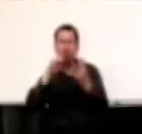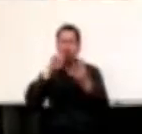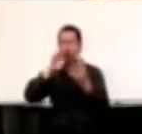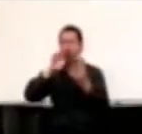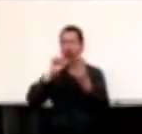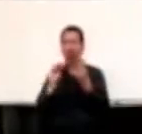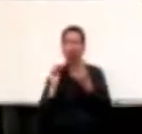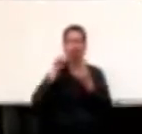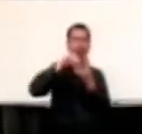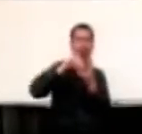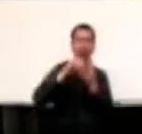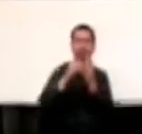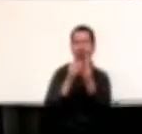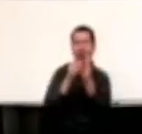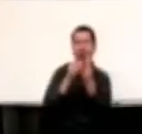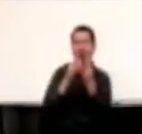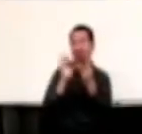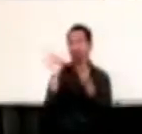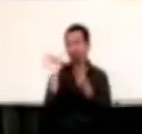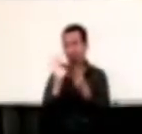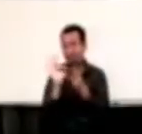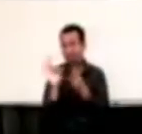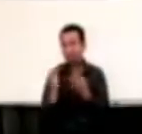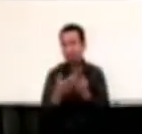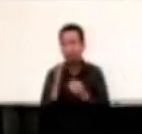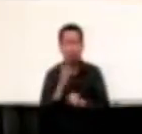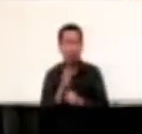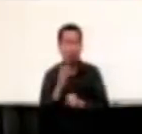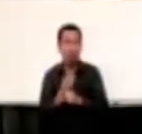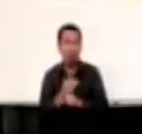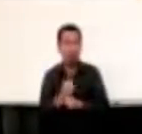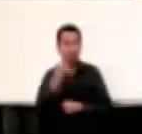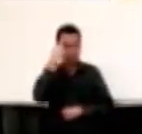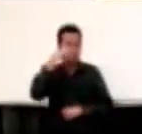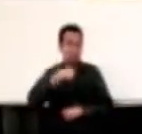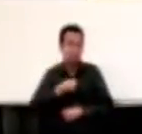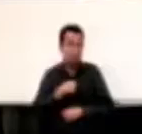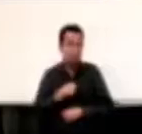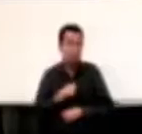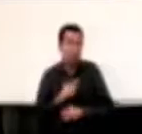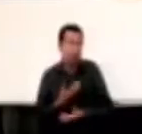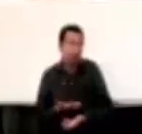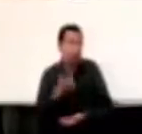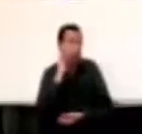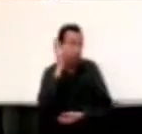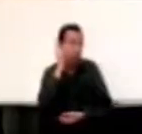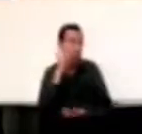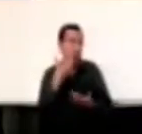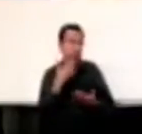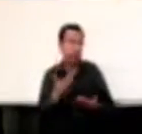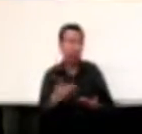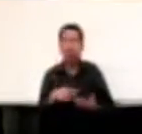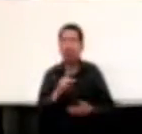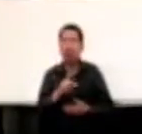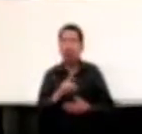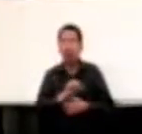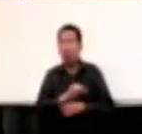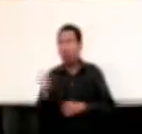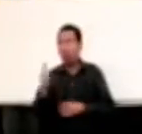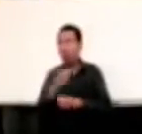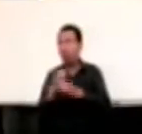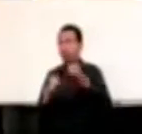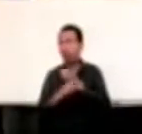hasta 2017. Ese sería un escenario que a mí me gustaría, por ejemplo, ver. Pero también tenemos otros